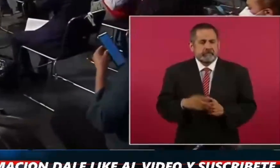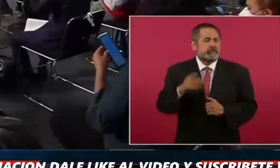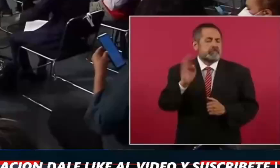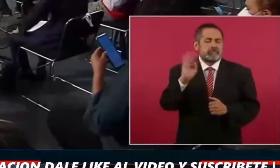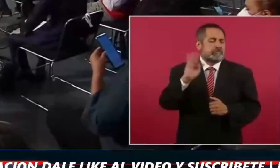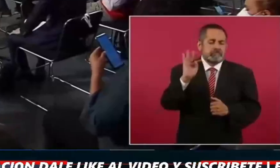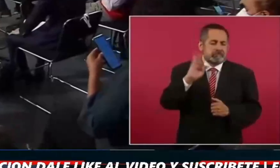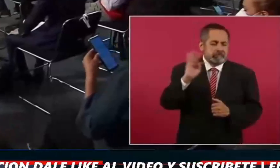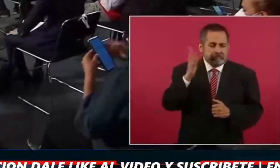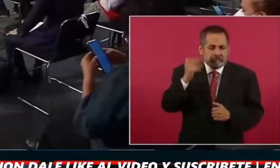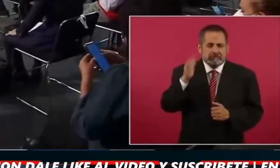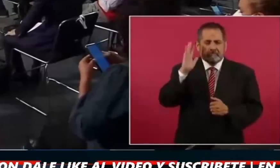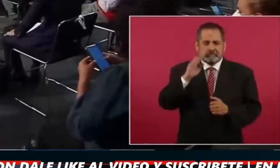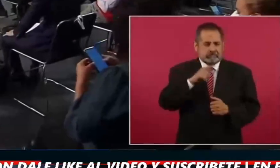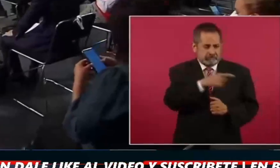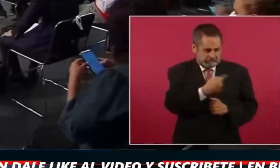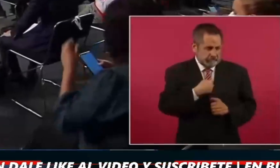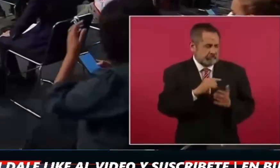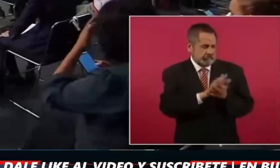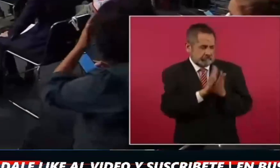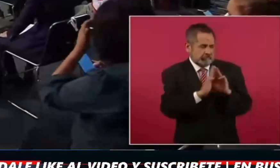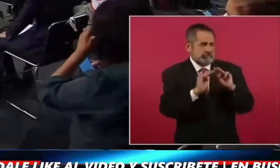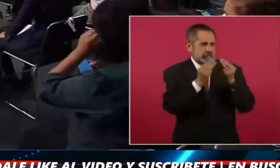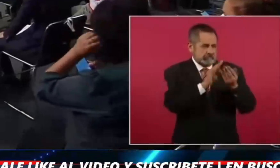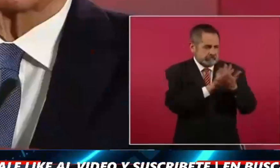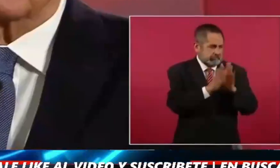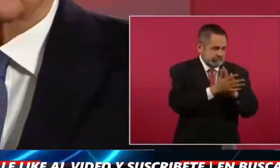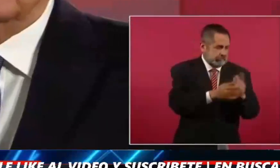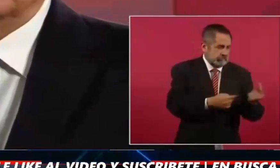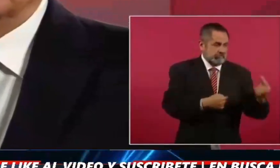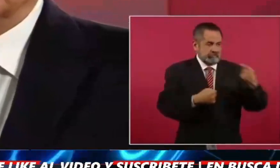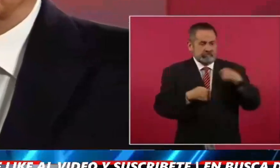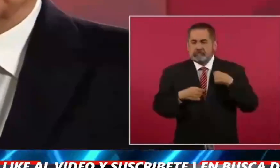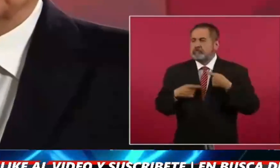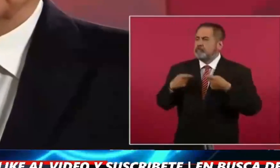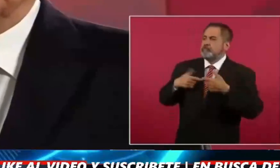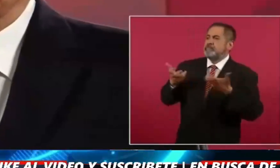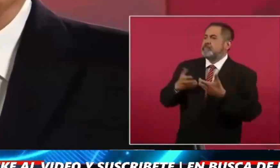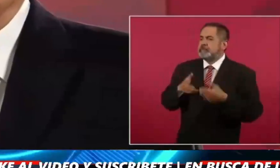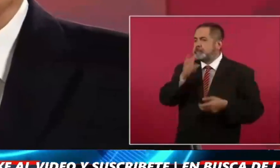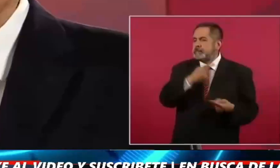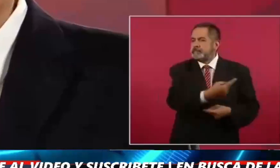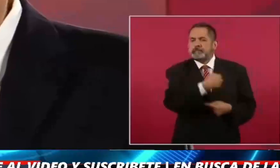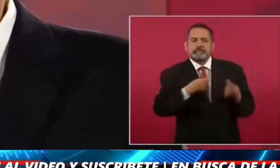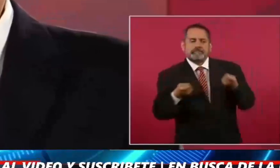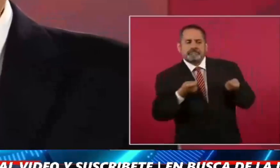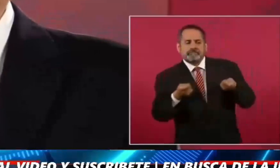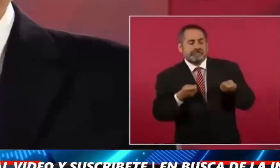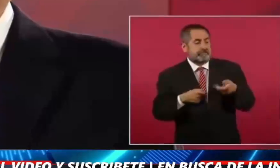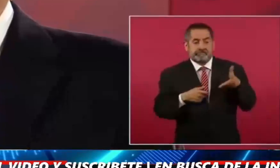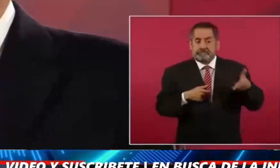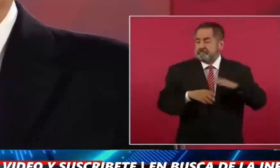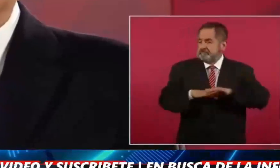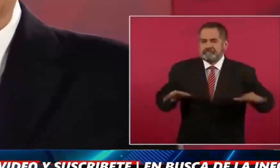llegado con el apoyo de grupos de intereses creados, no podría yo hacer nada, absolutamente. Y en el caso de